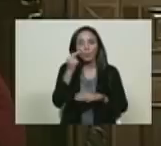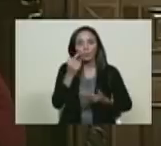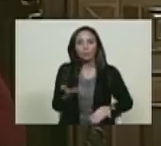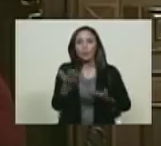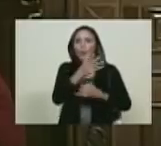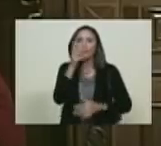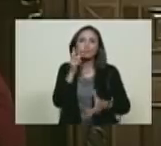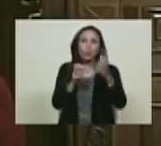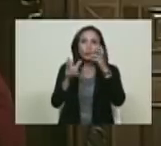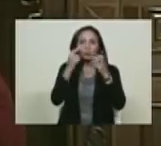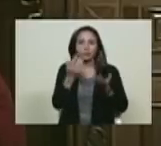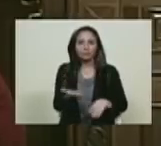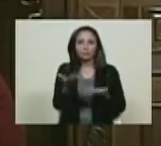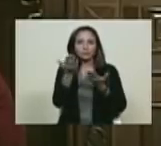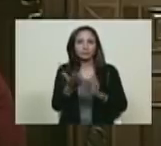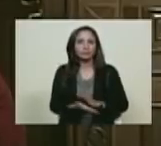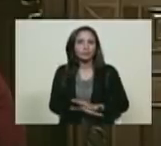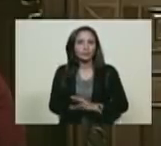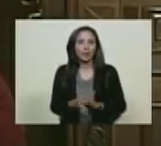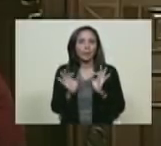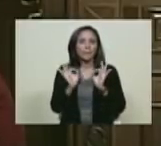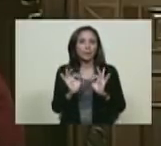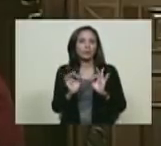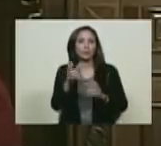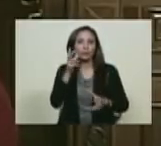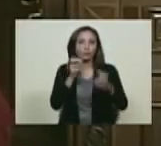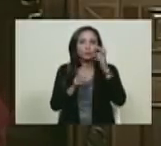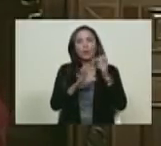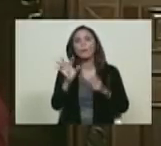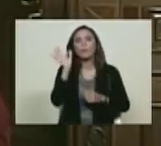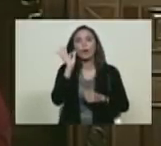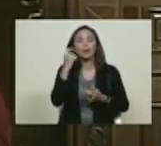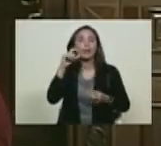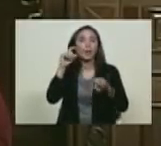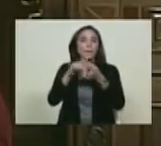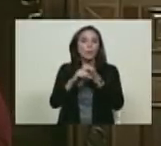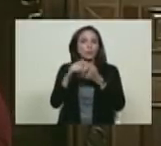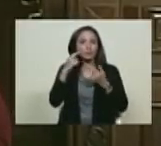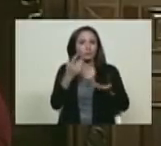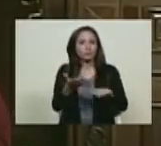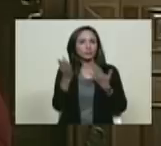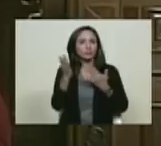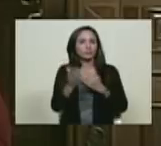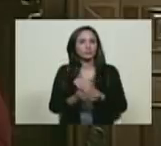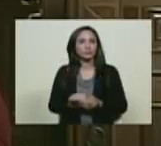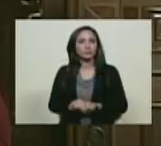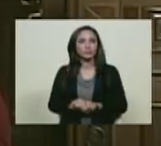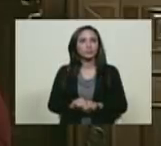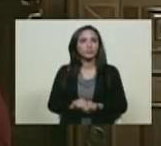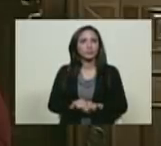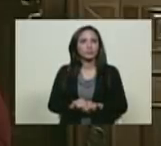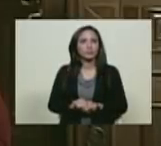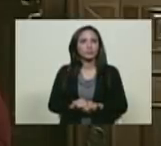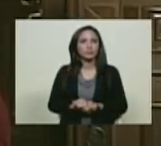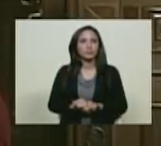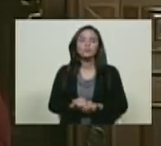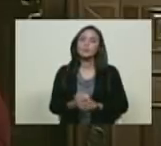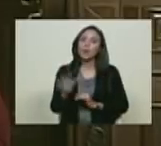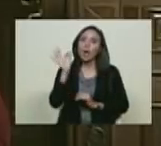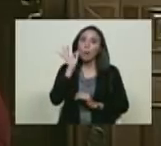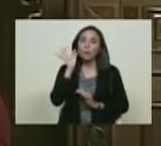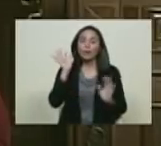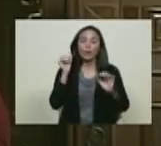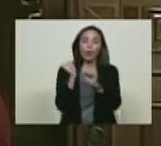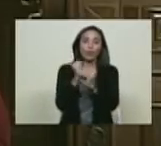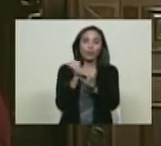escuchar precisamente a Ángela Espósito, quien cumplía la misión